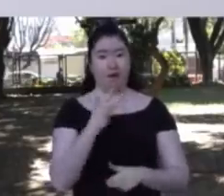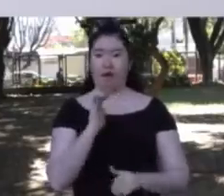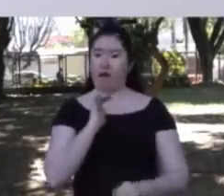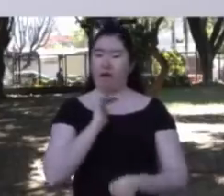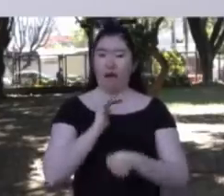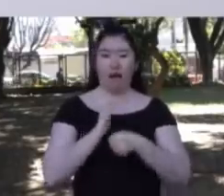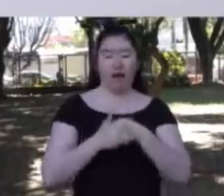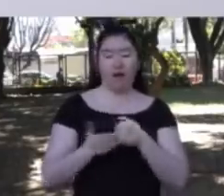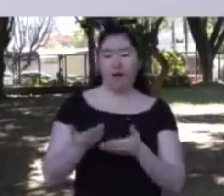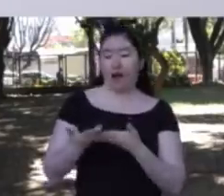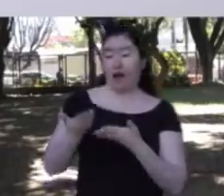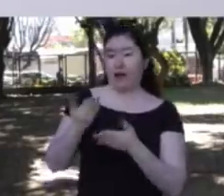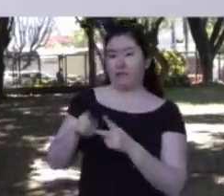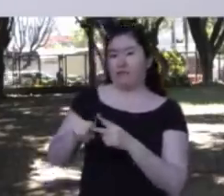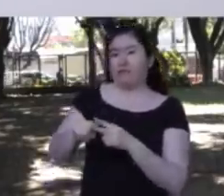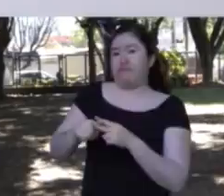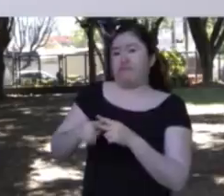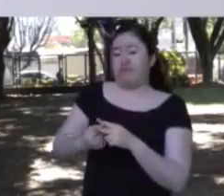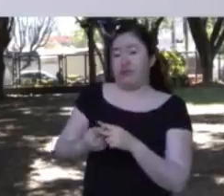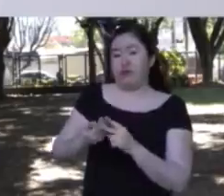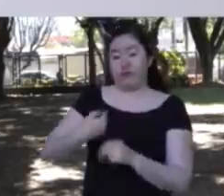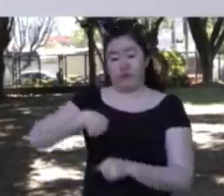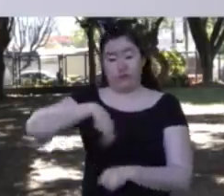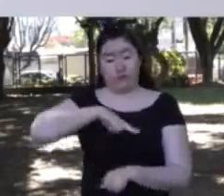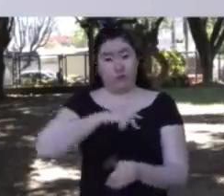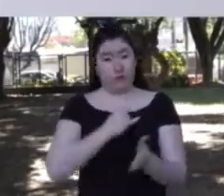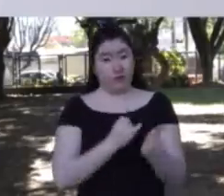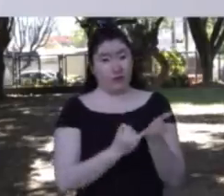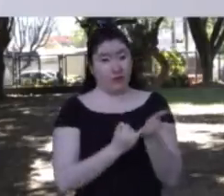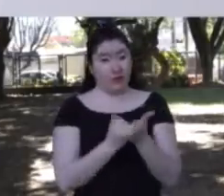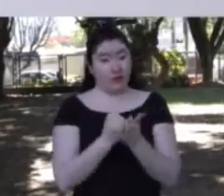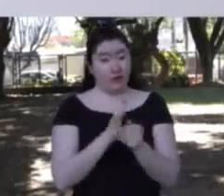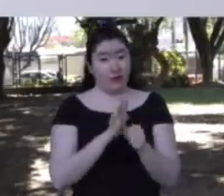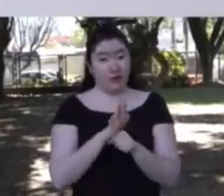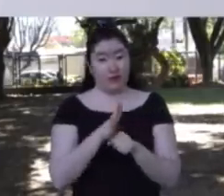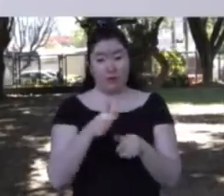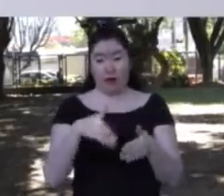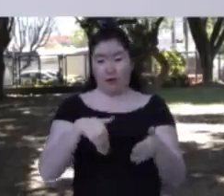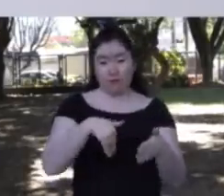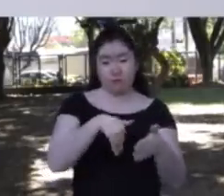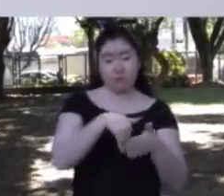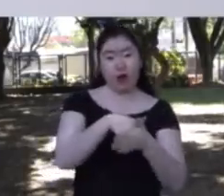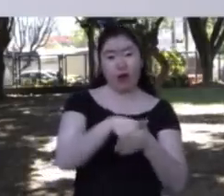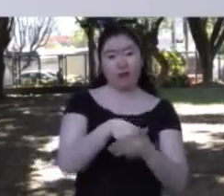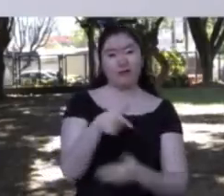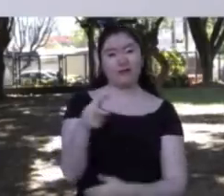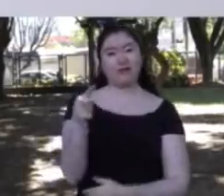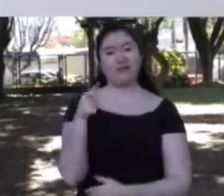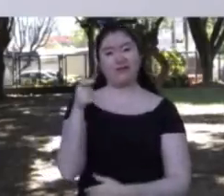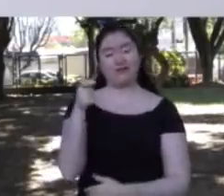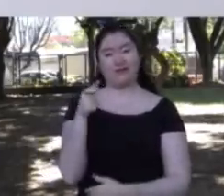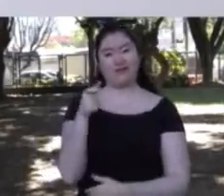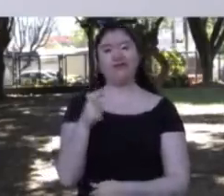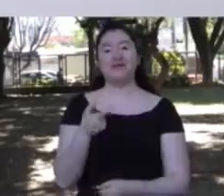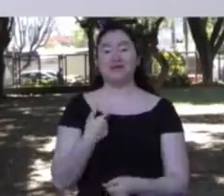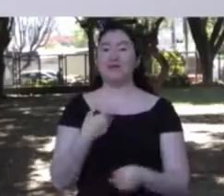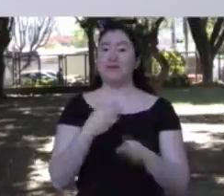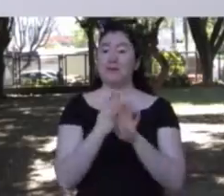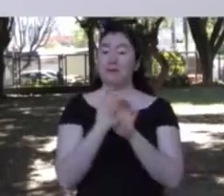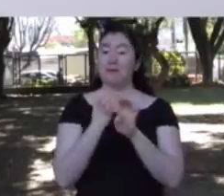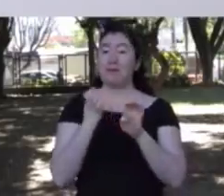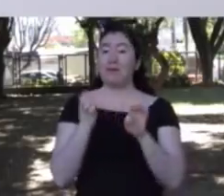había iniciado, y tomamos la decisión de ampliarla hasta Xochimilco, de tal manera que la línea 5 del